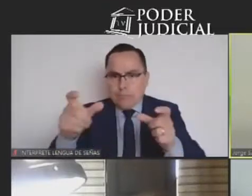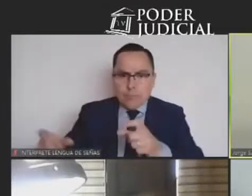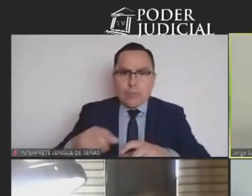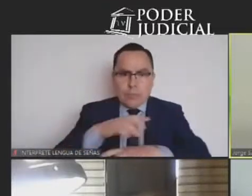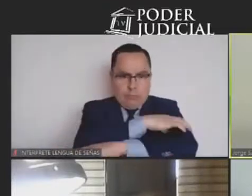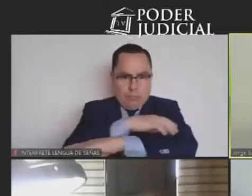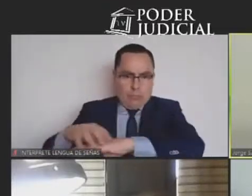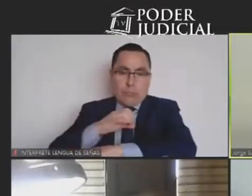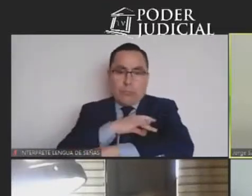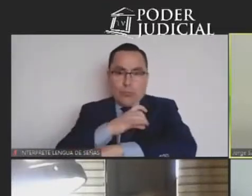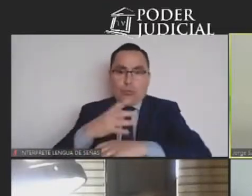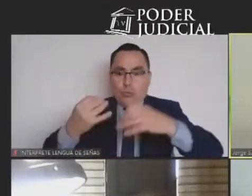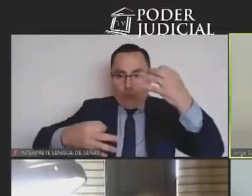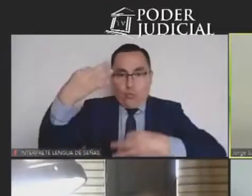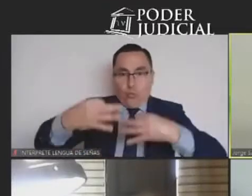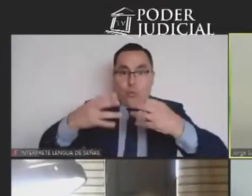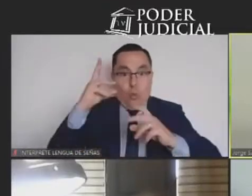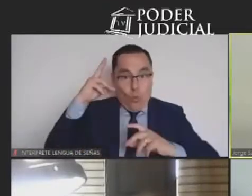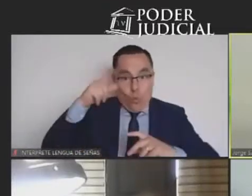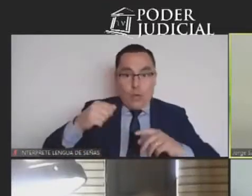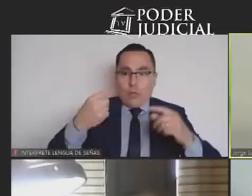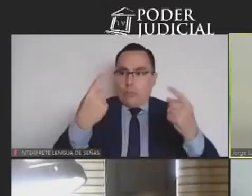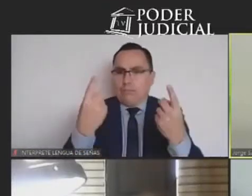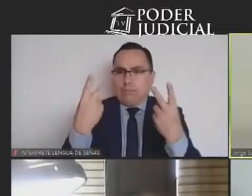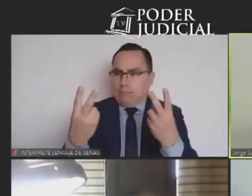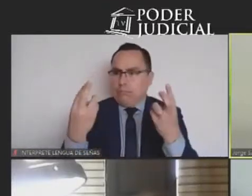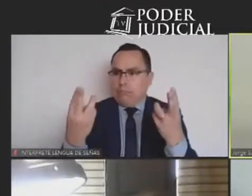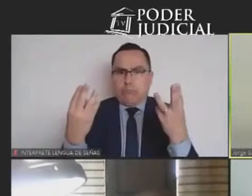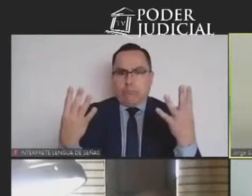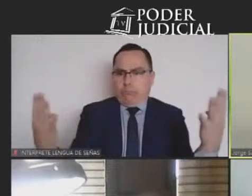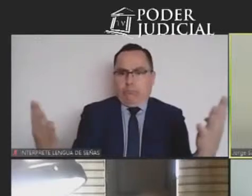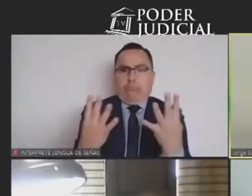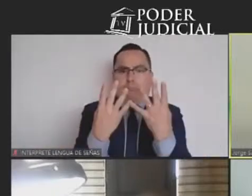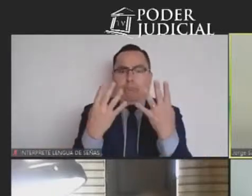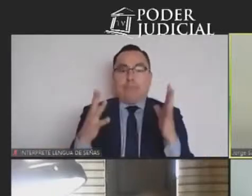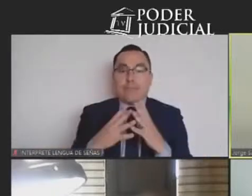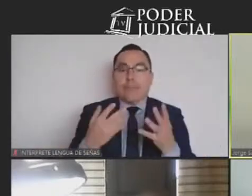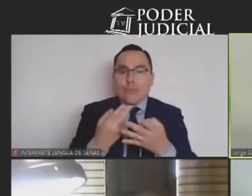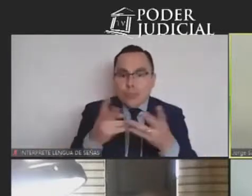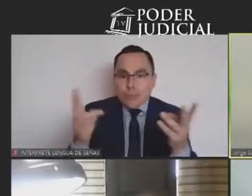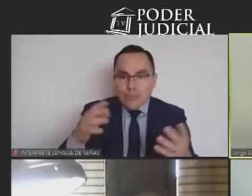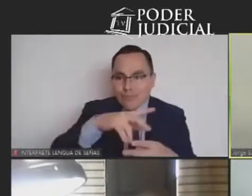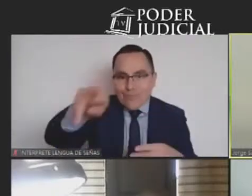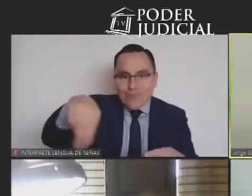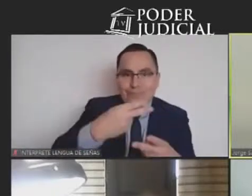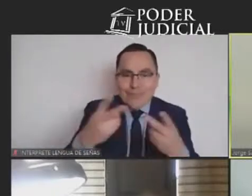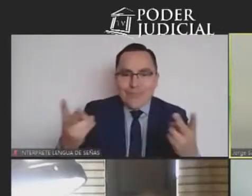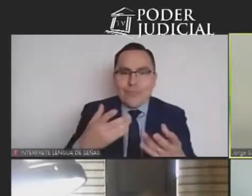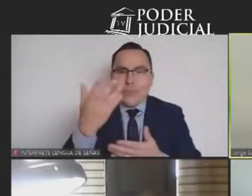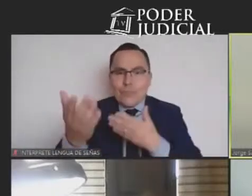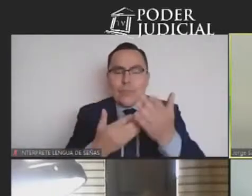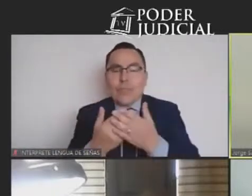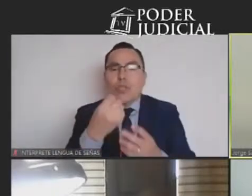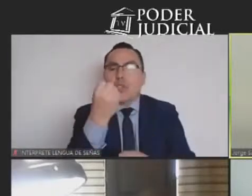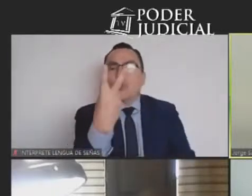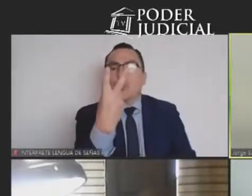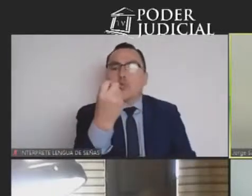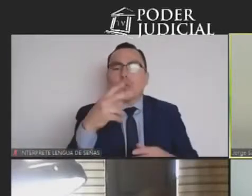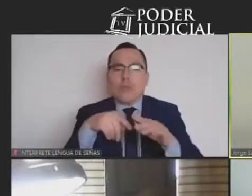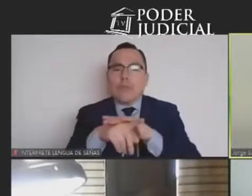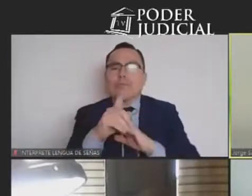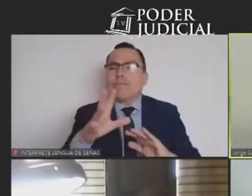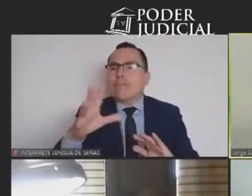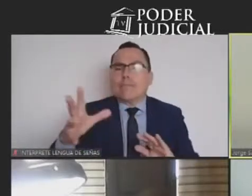nacional. Los enfoques de derechos humanos y de servicio público son dos elementos que el ministro introdujo como